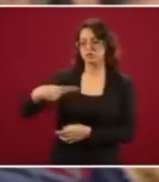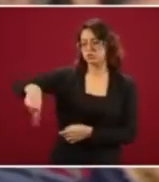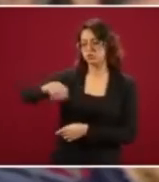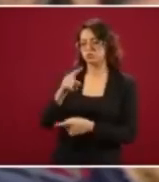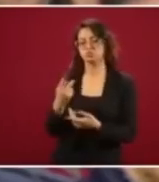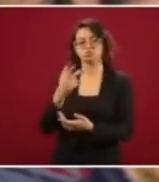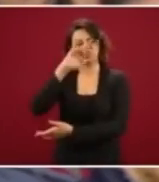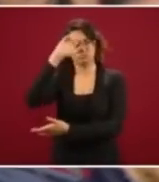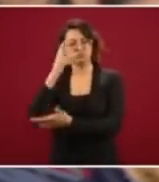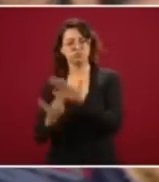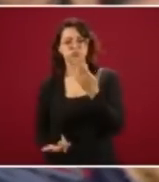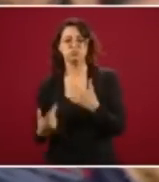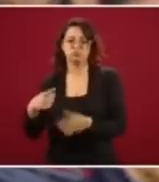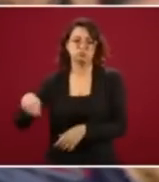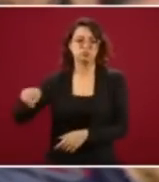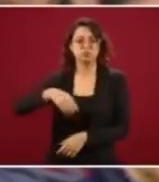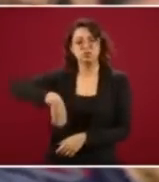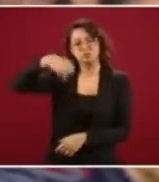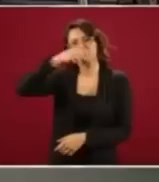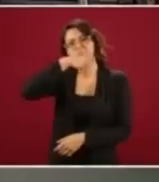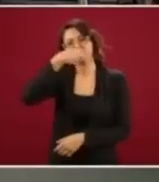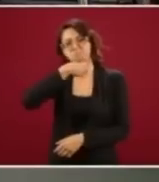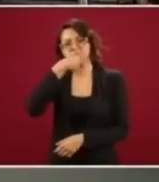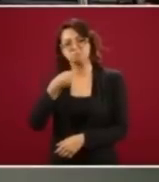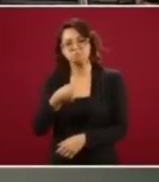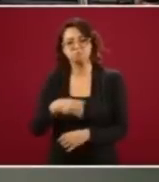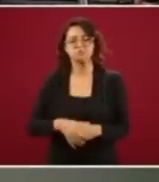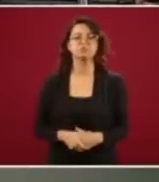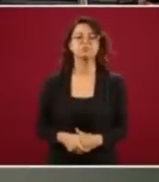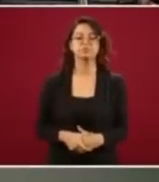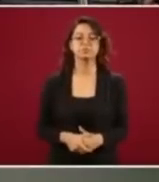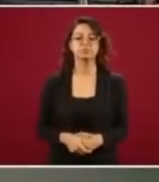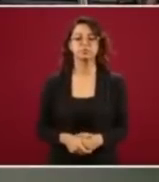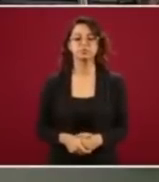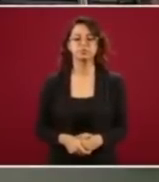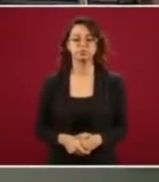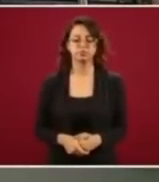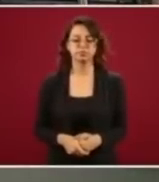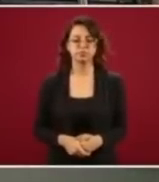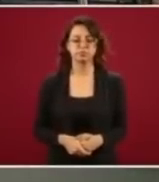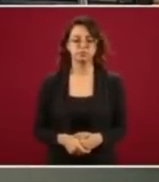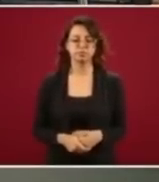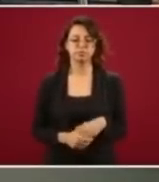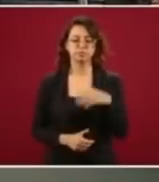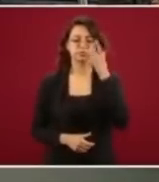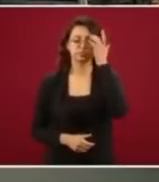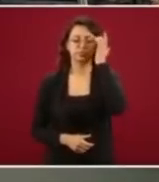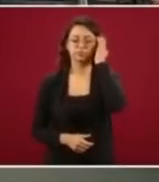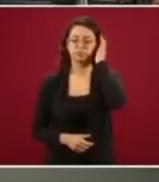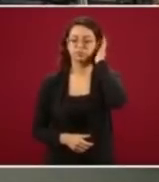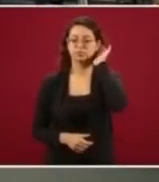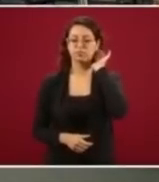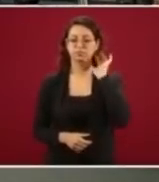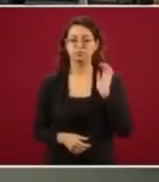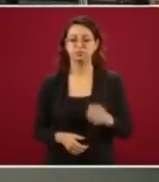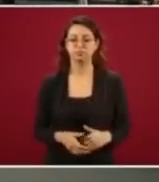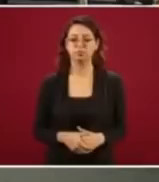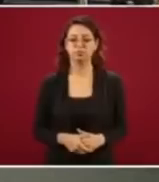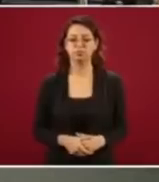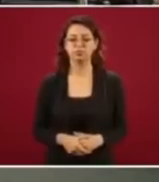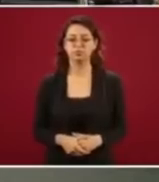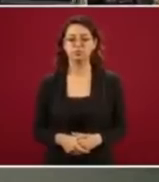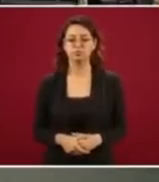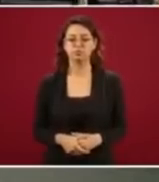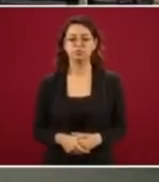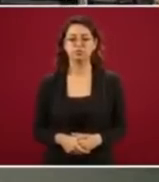personas que además son adultas. Sí. Seguimos estableciendo